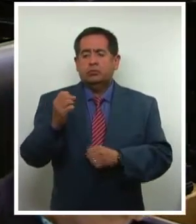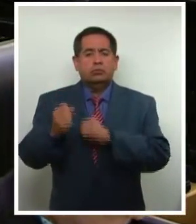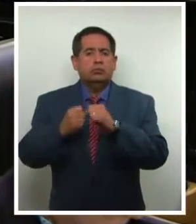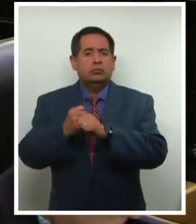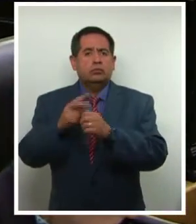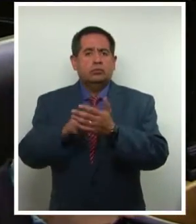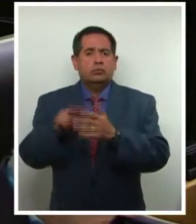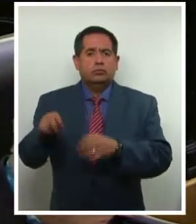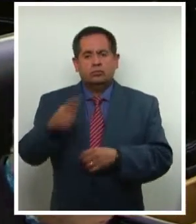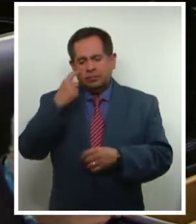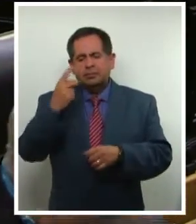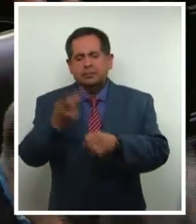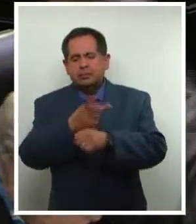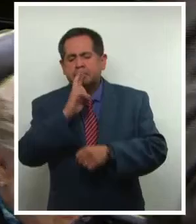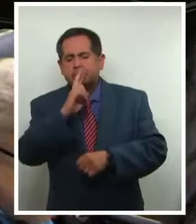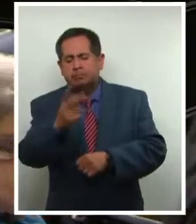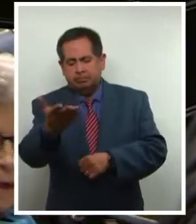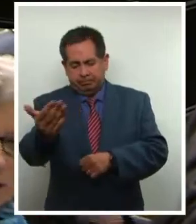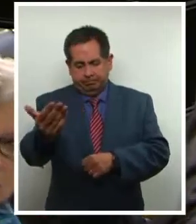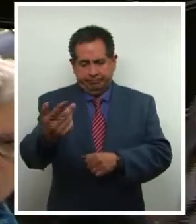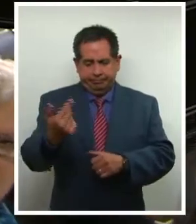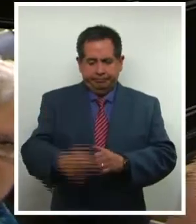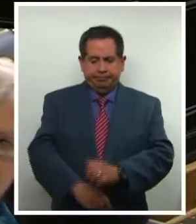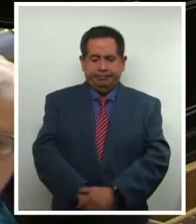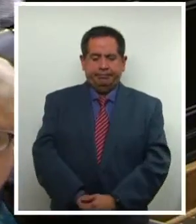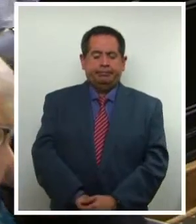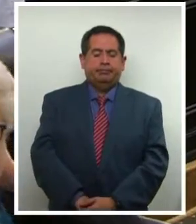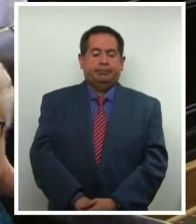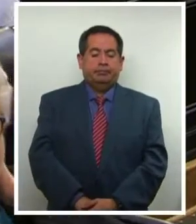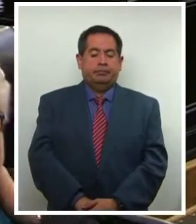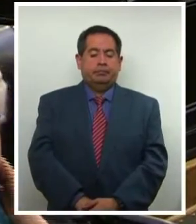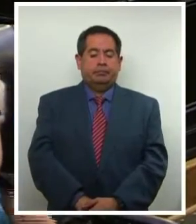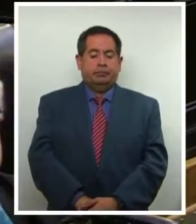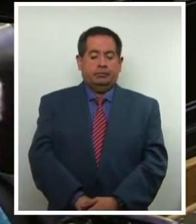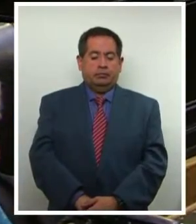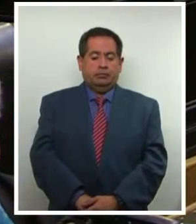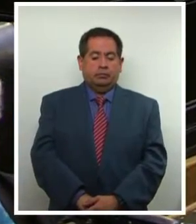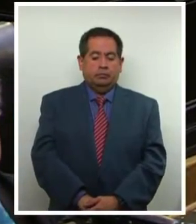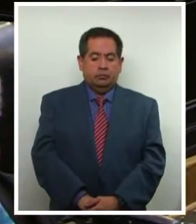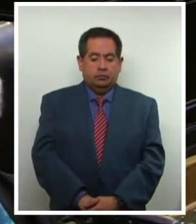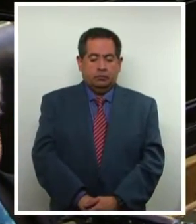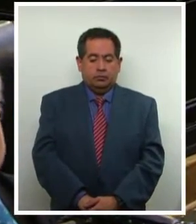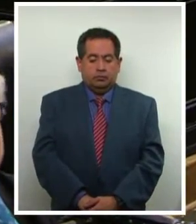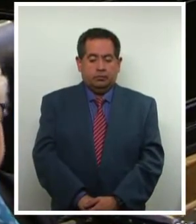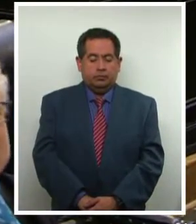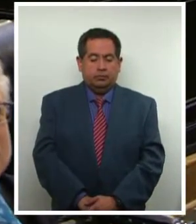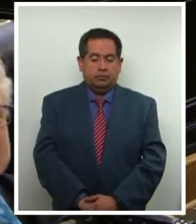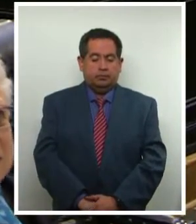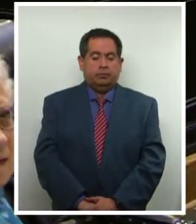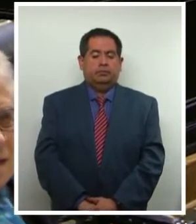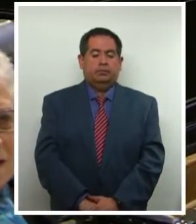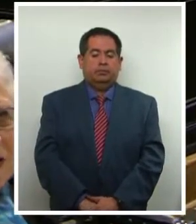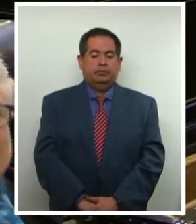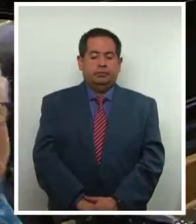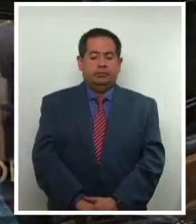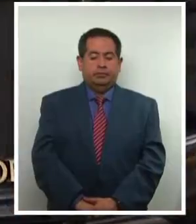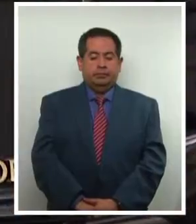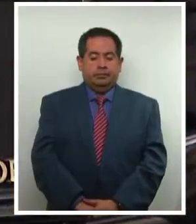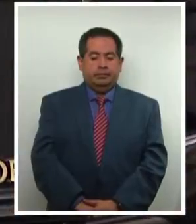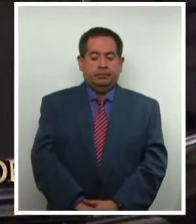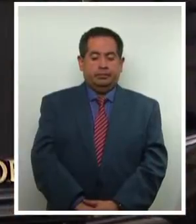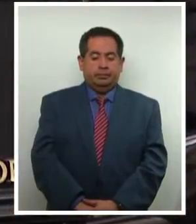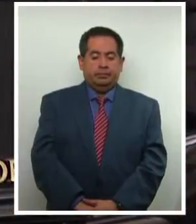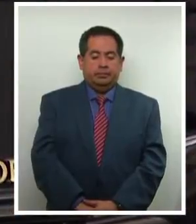2018. Escuchemos el resultado de las votaciones. A ver, Cintia López, a favor. ¿Alguien